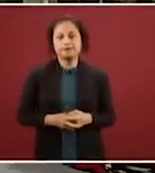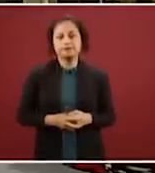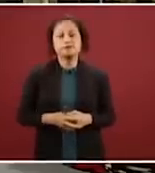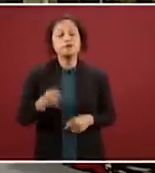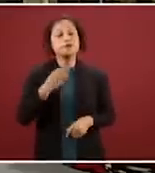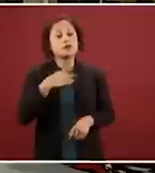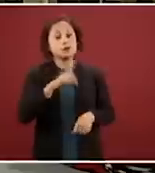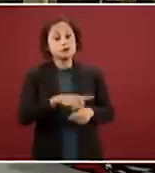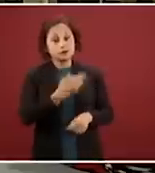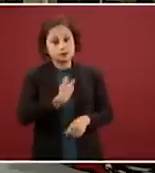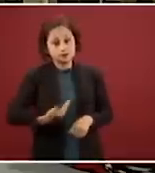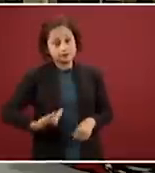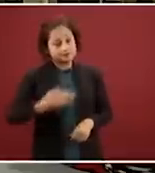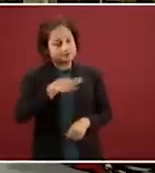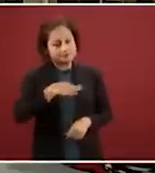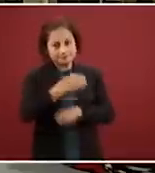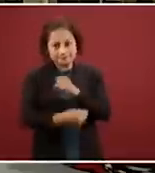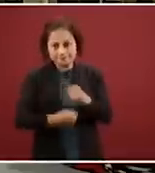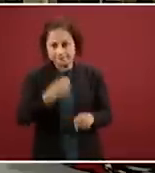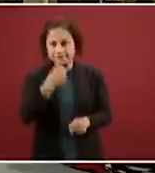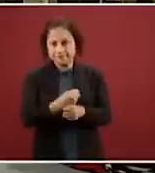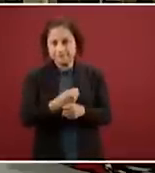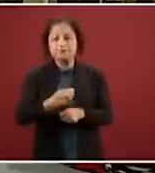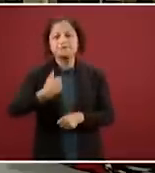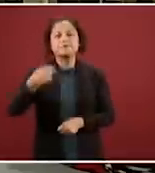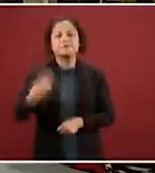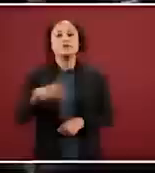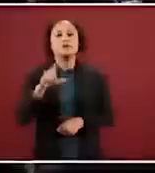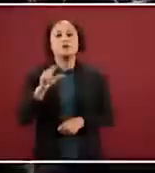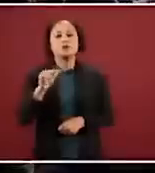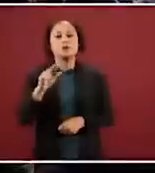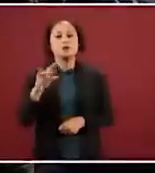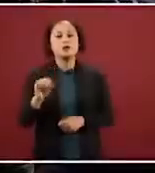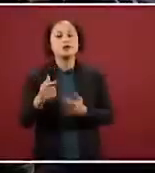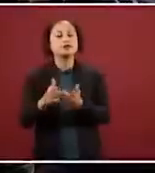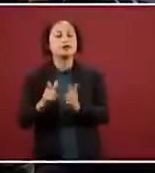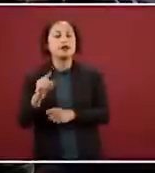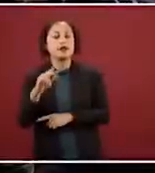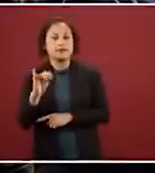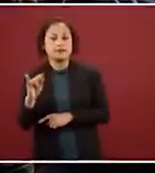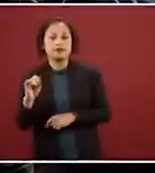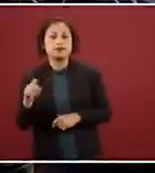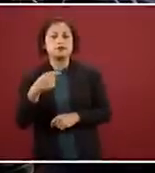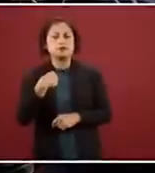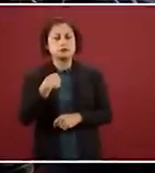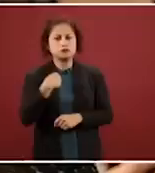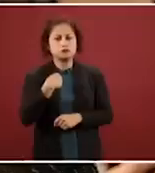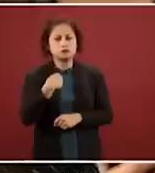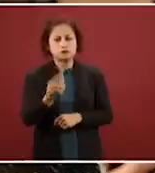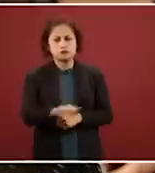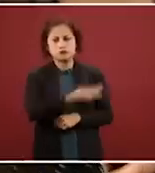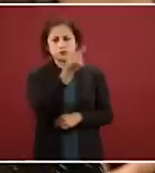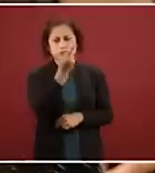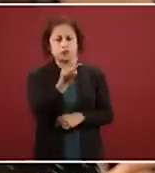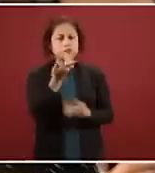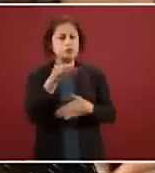Buenos días, presidente. Feliz año. Lourdes Piñasoria de Barlovento informa. ¿Cuál es la situación que le comentó la embajadora